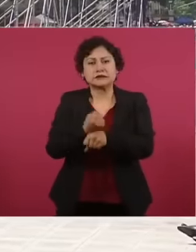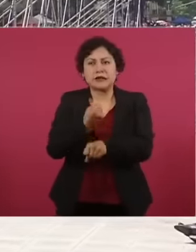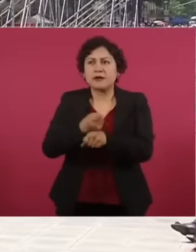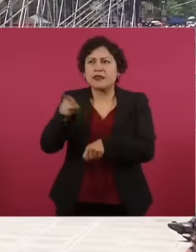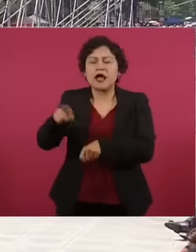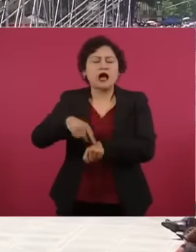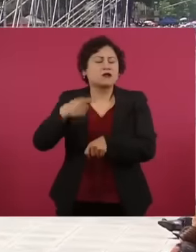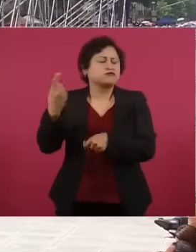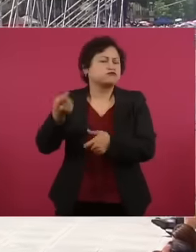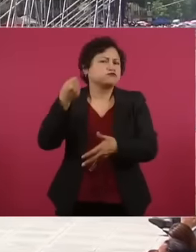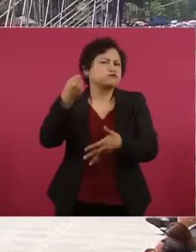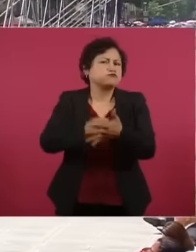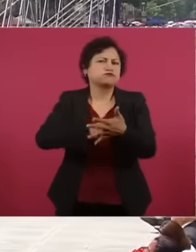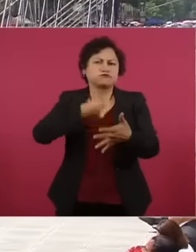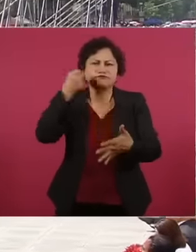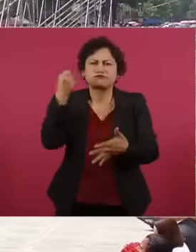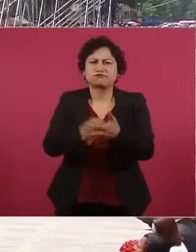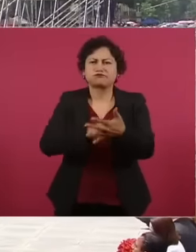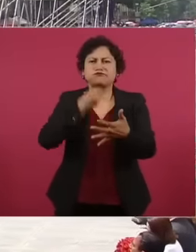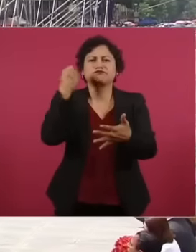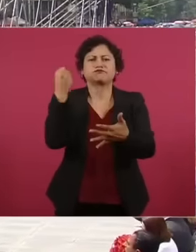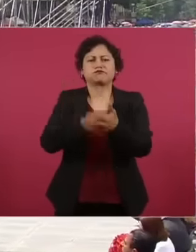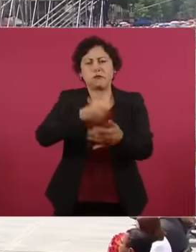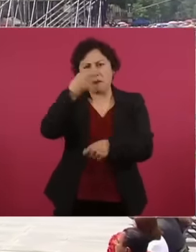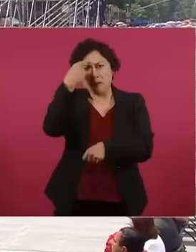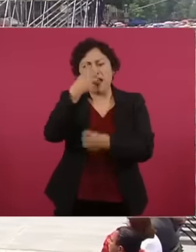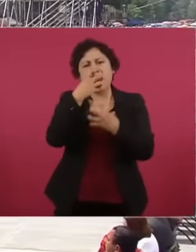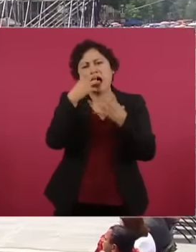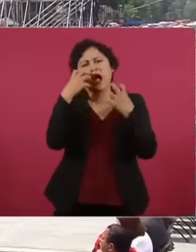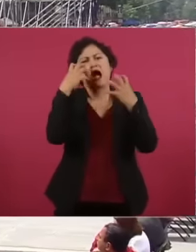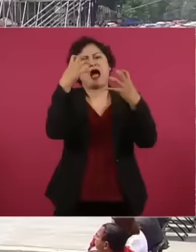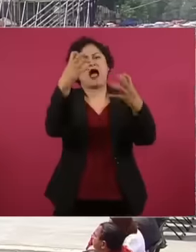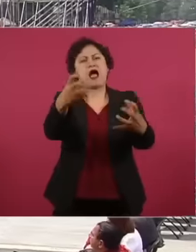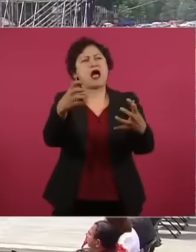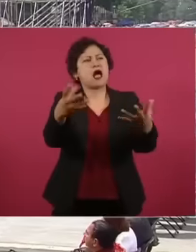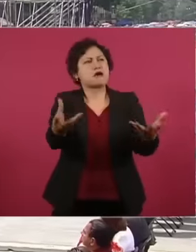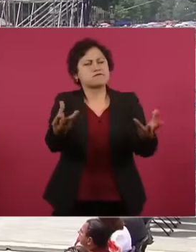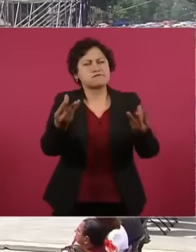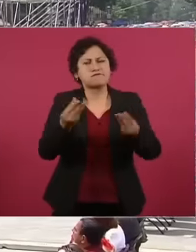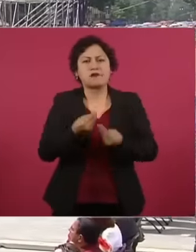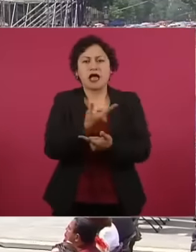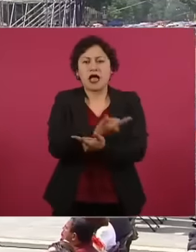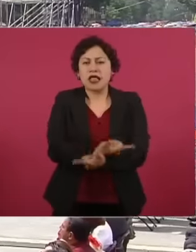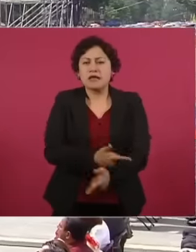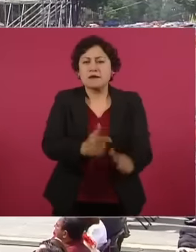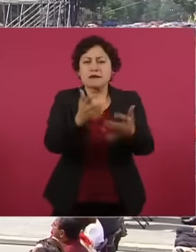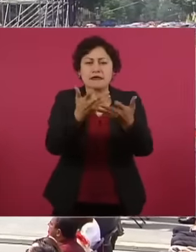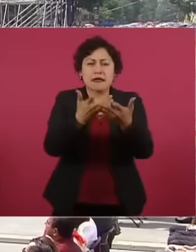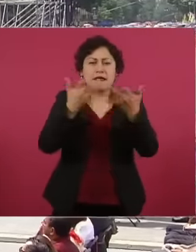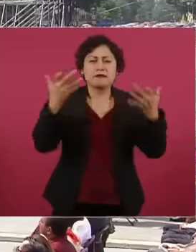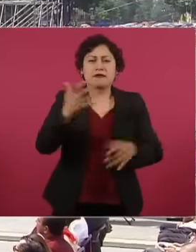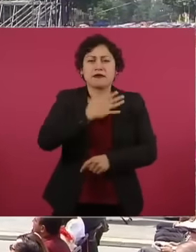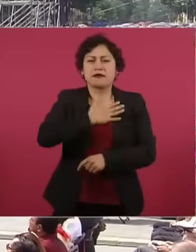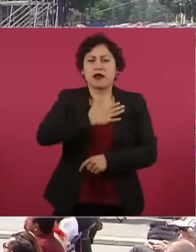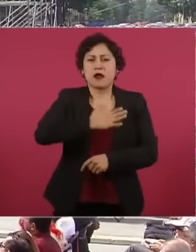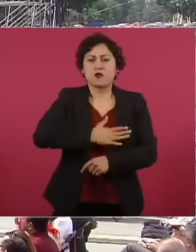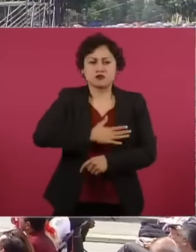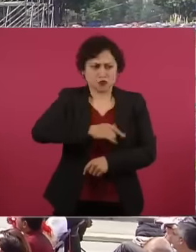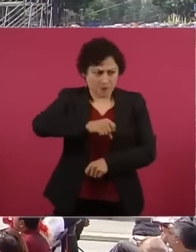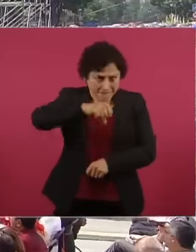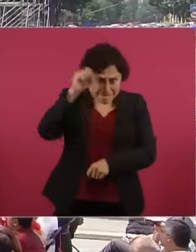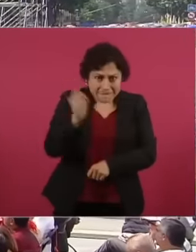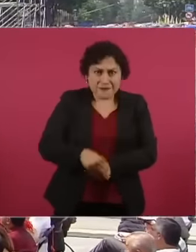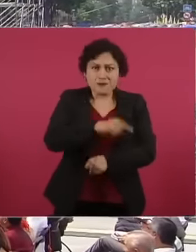en demanda de libertad, tierra y justicia.